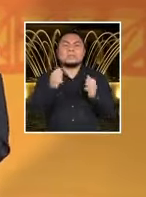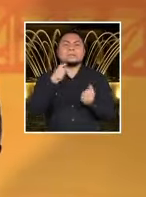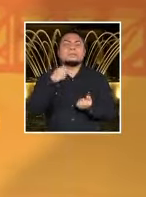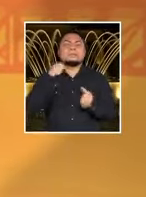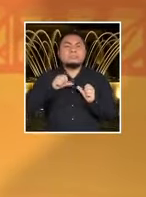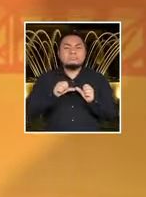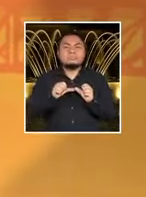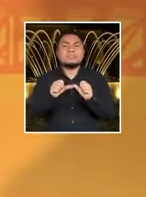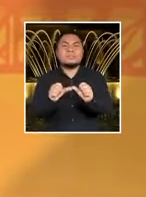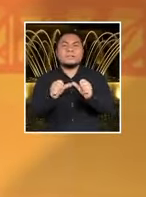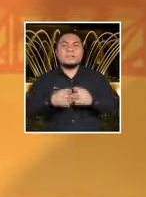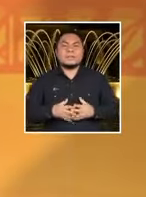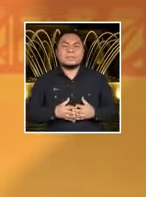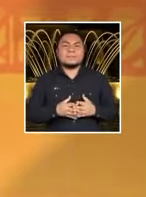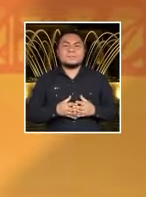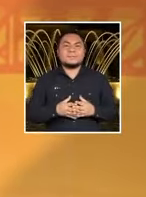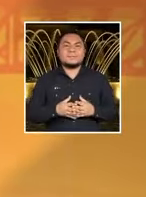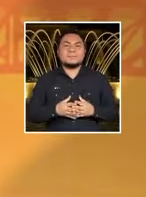y permanente.